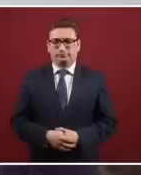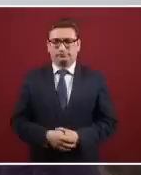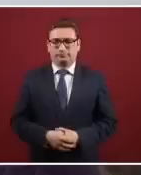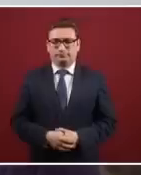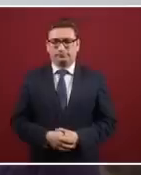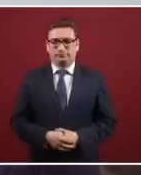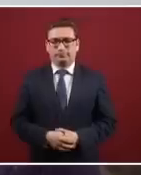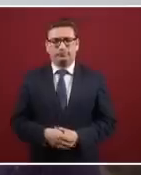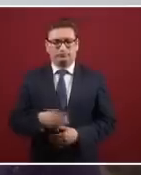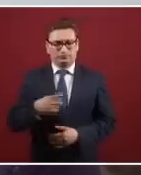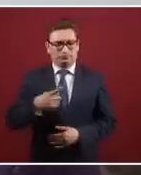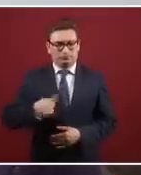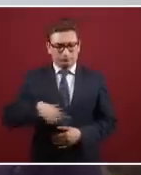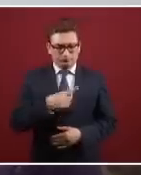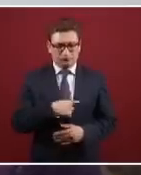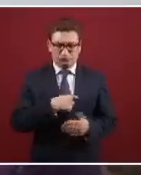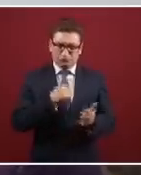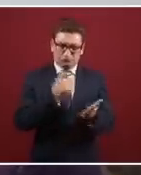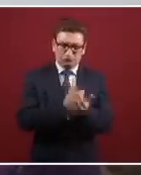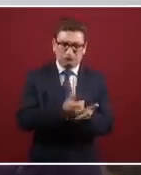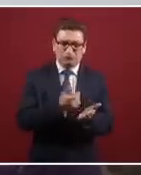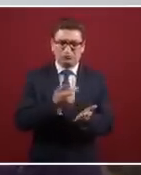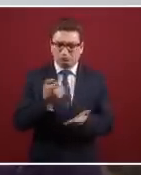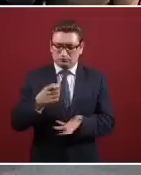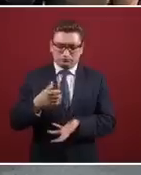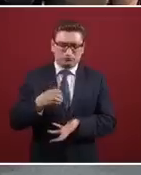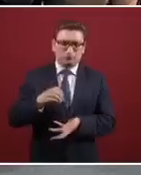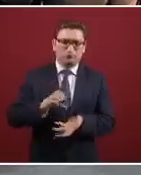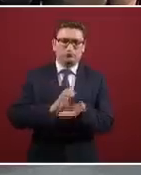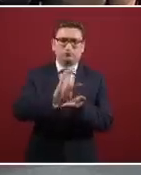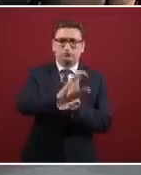¿por qué nosotros vamos a pagar subsidios